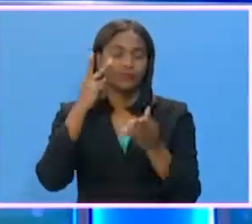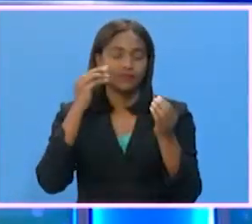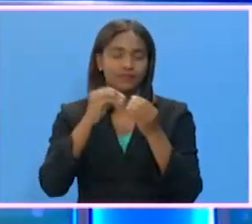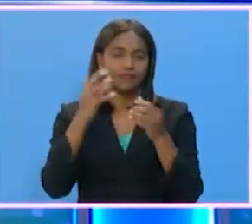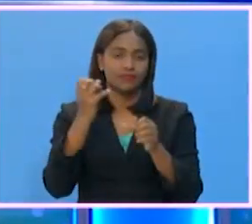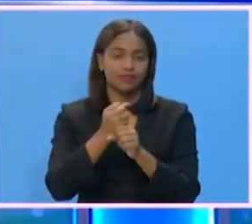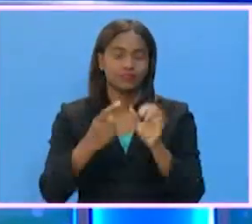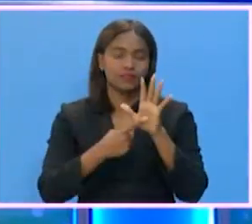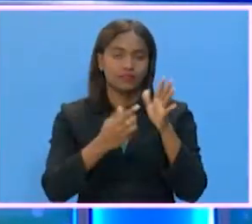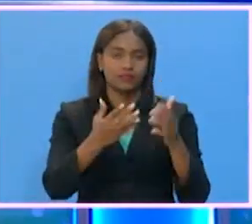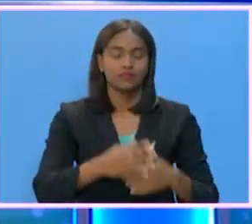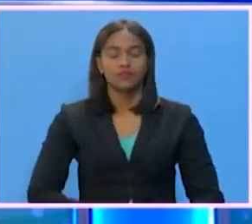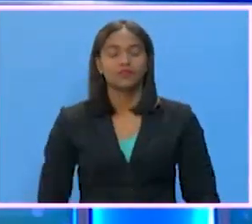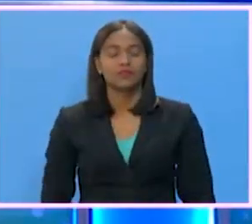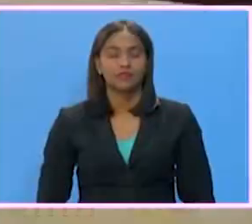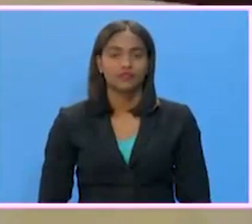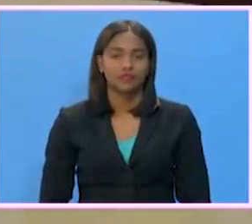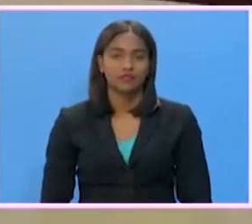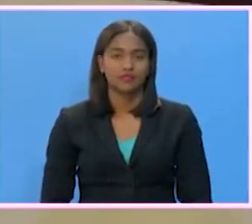esta iniciativa.